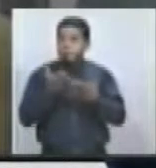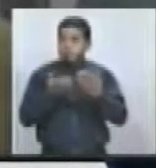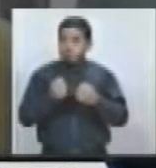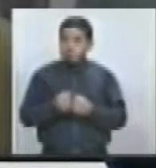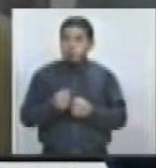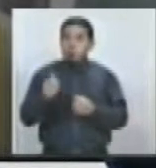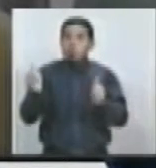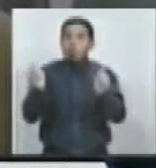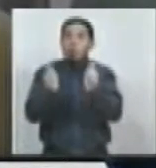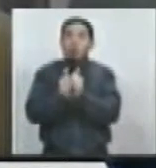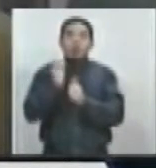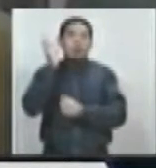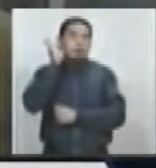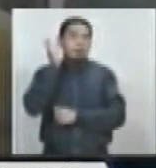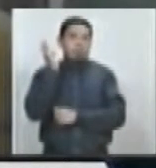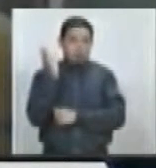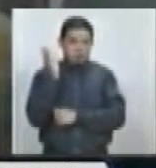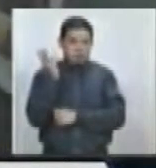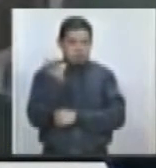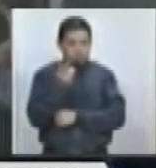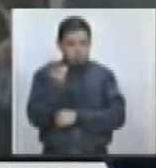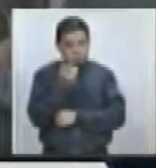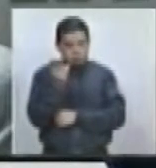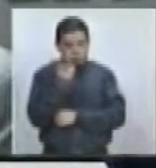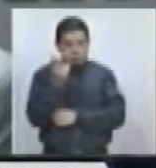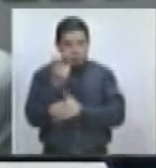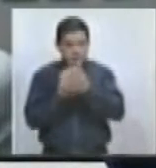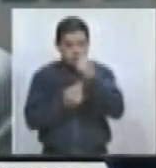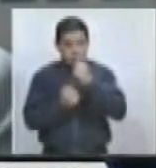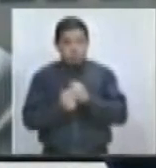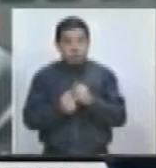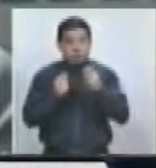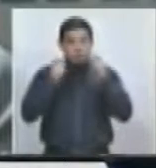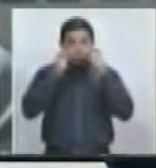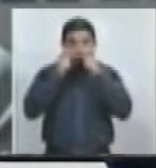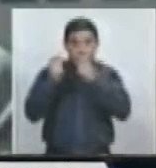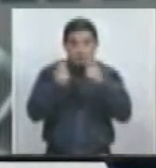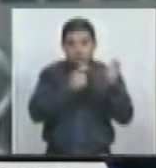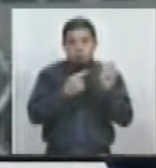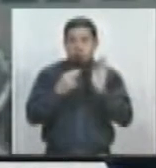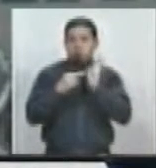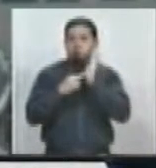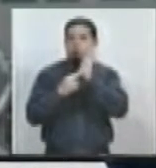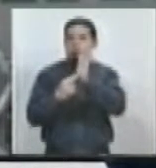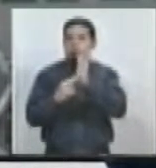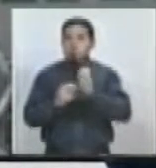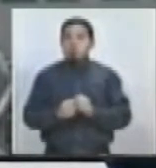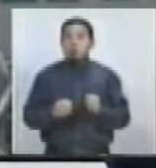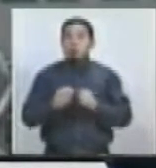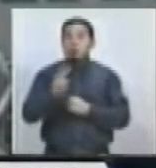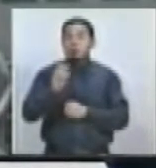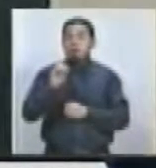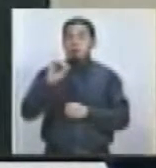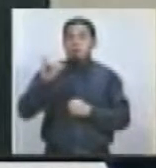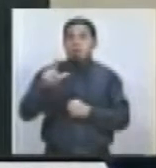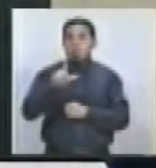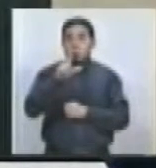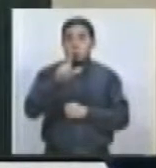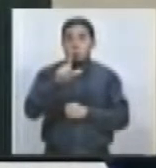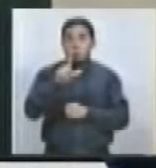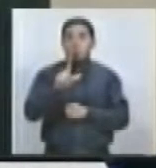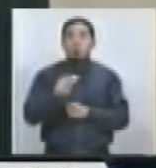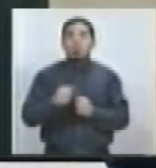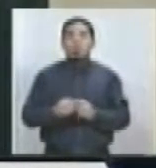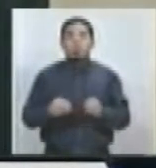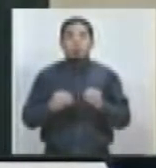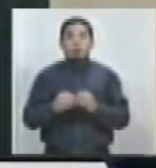esposa María Espinal de Chiriboga, detalla la fiscal en la Providencia. Así, el próximo 20 de julio, el 20